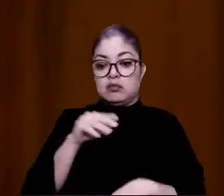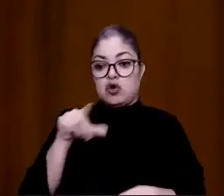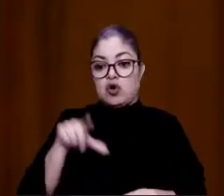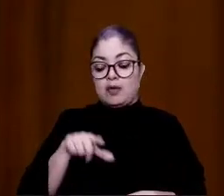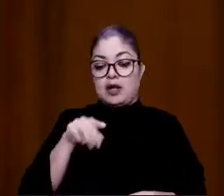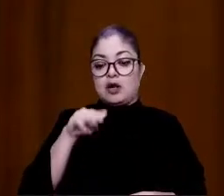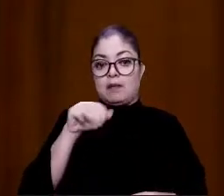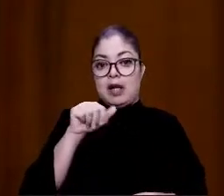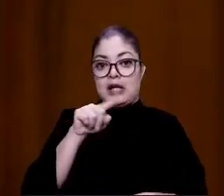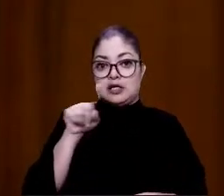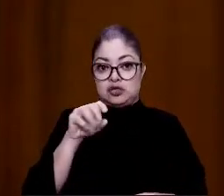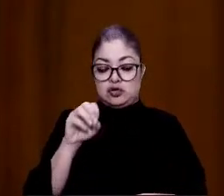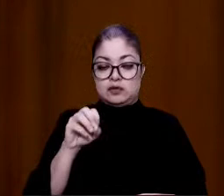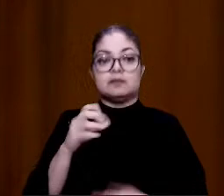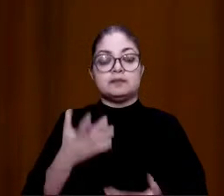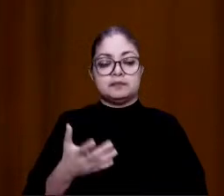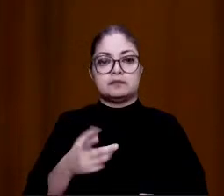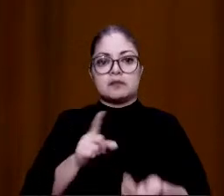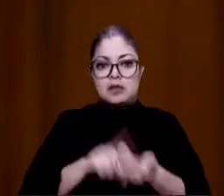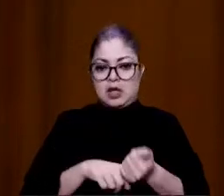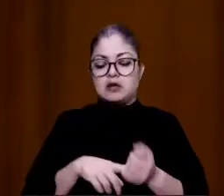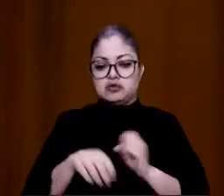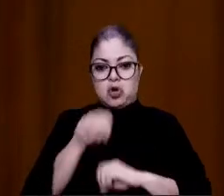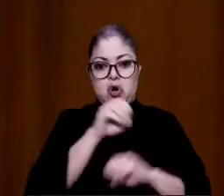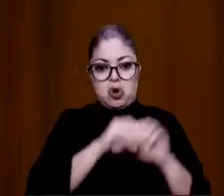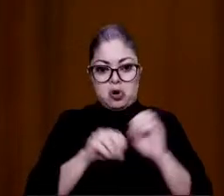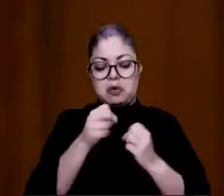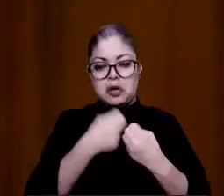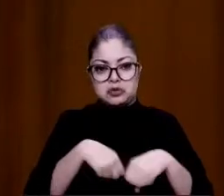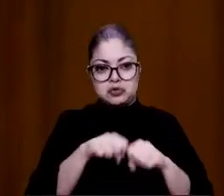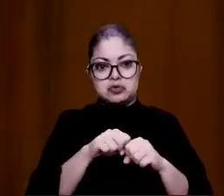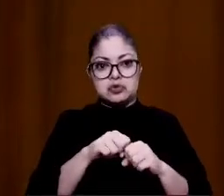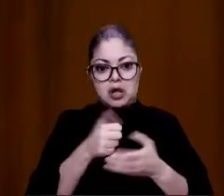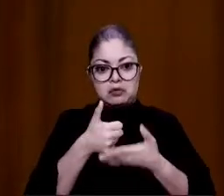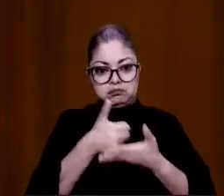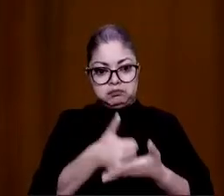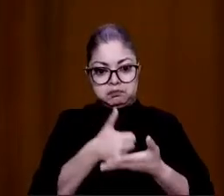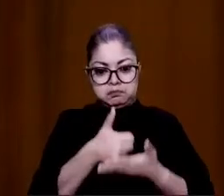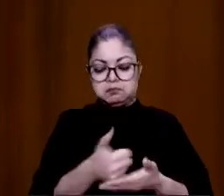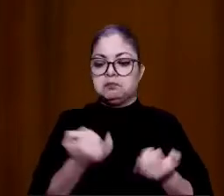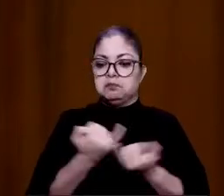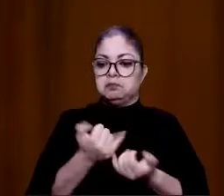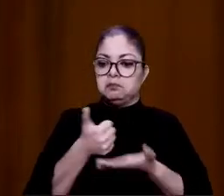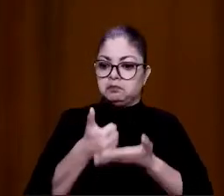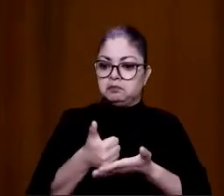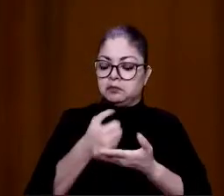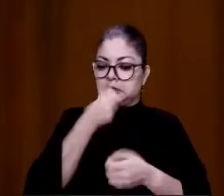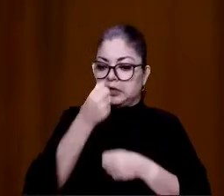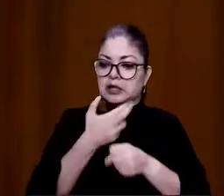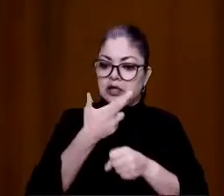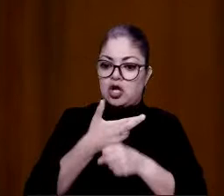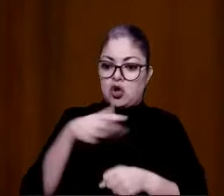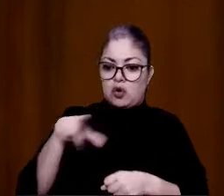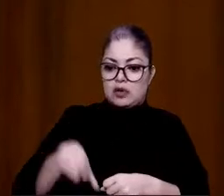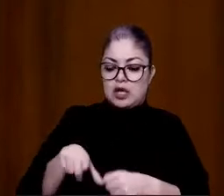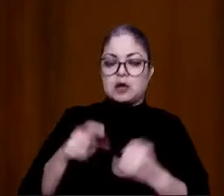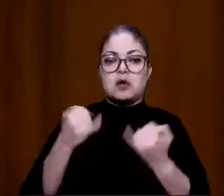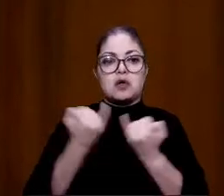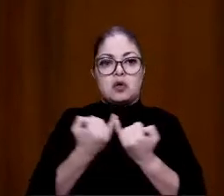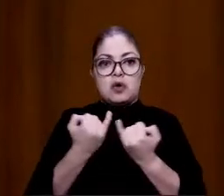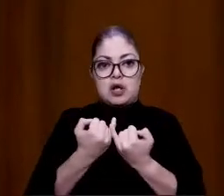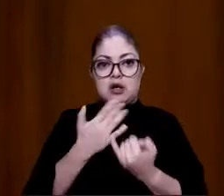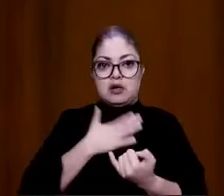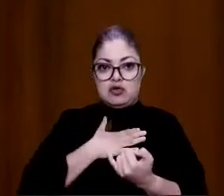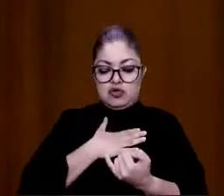apoyado en algunas obras sociales complementarias. Hemos colaborado a través de la Secretaría de Gobierno y de la dependencia que tengo el honor